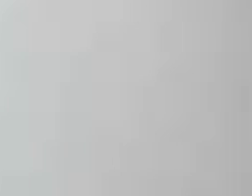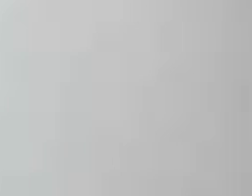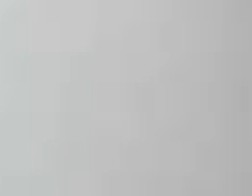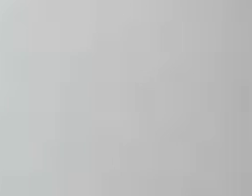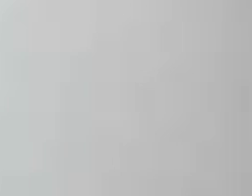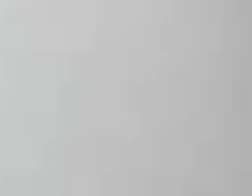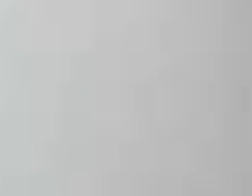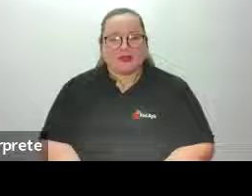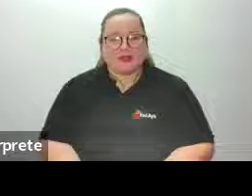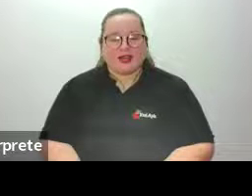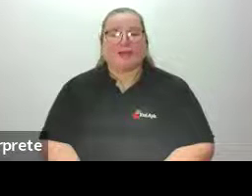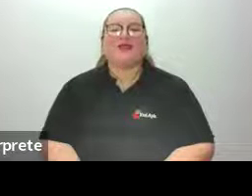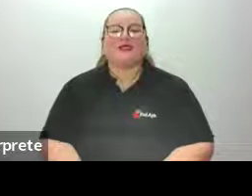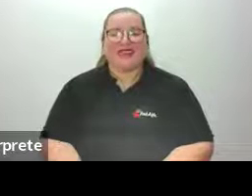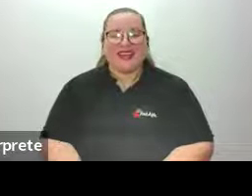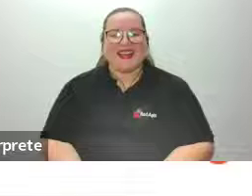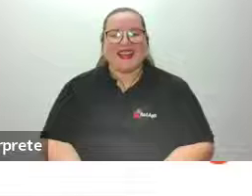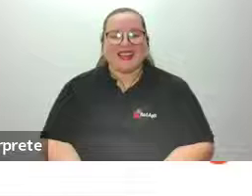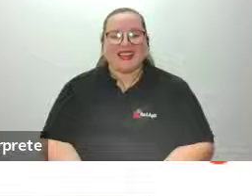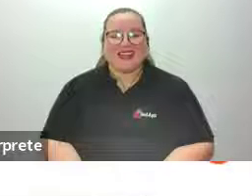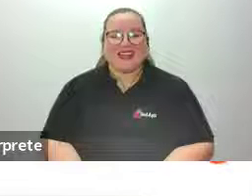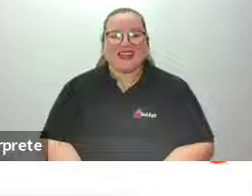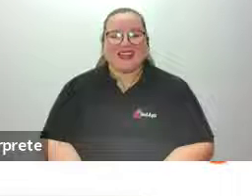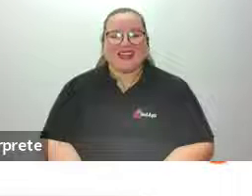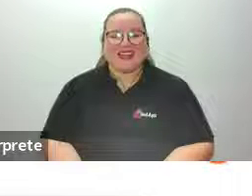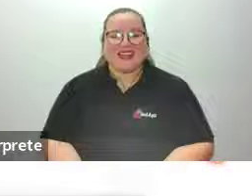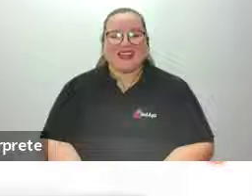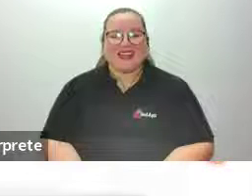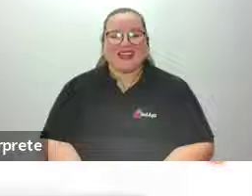¿Ustedes conocen el cuento de Rapunzel?